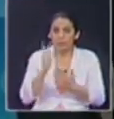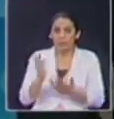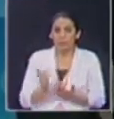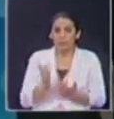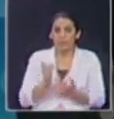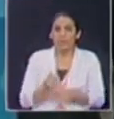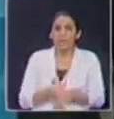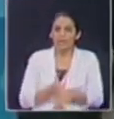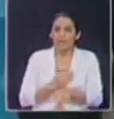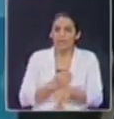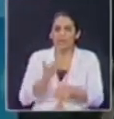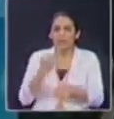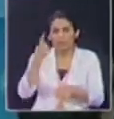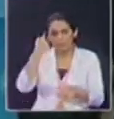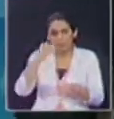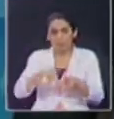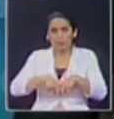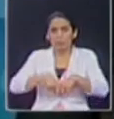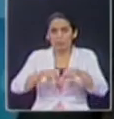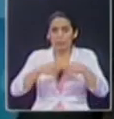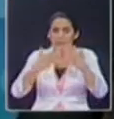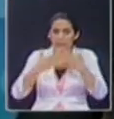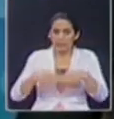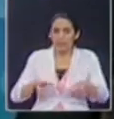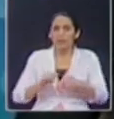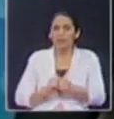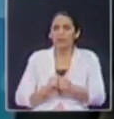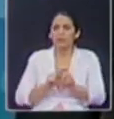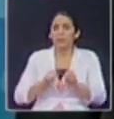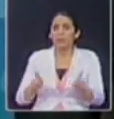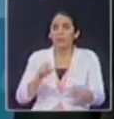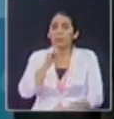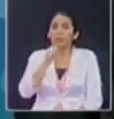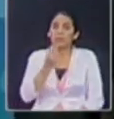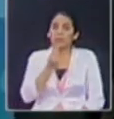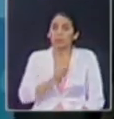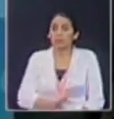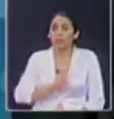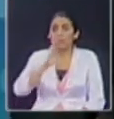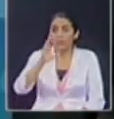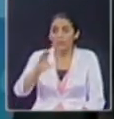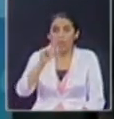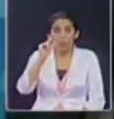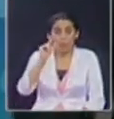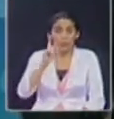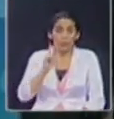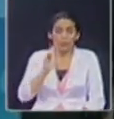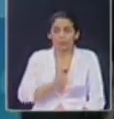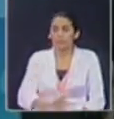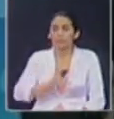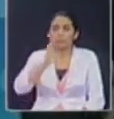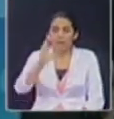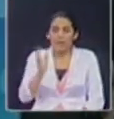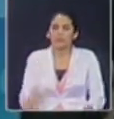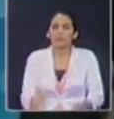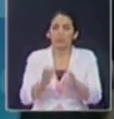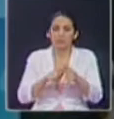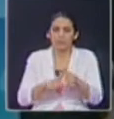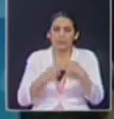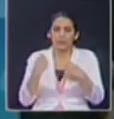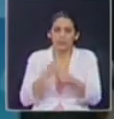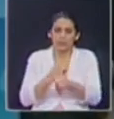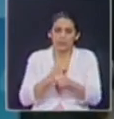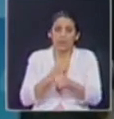consorcio ACTN, debido a que aún no se entrega el anticipo que se realizará en estos días. Esto, por supuesto, generó la reacción de los